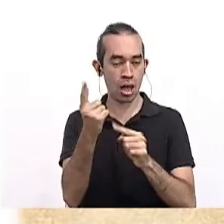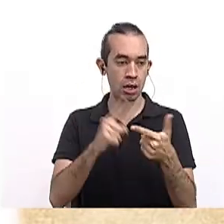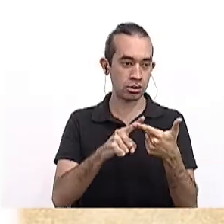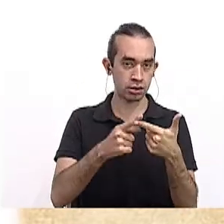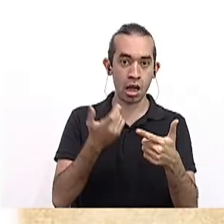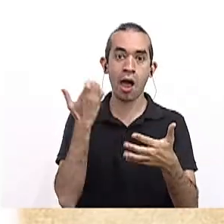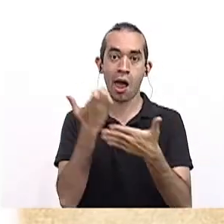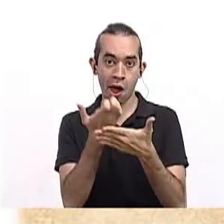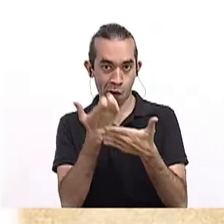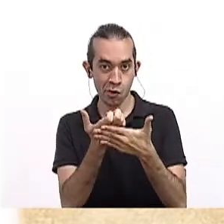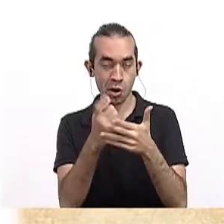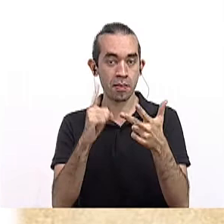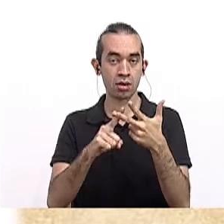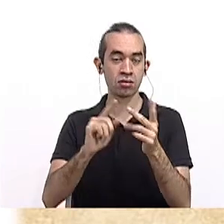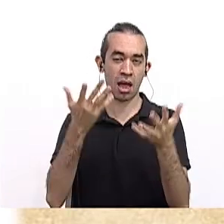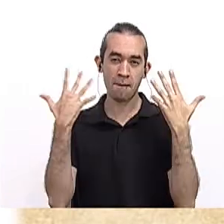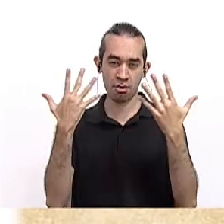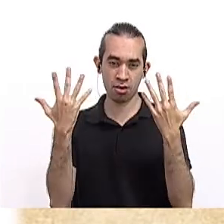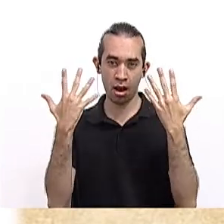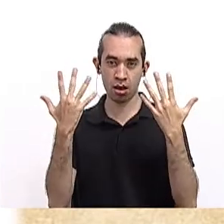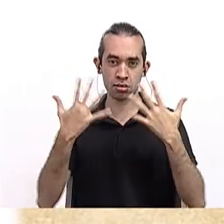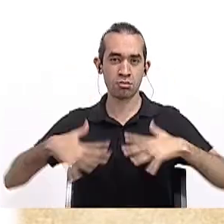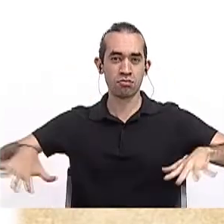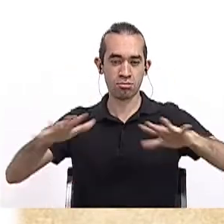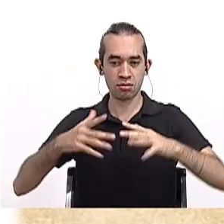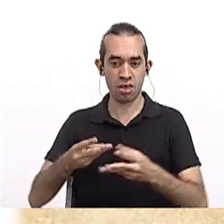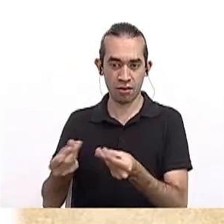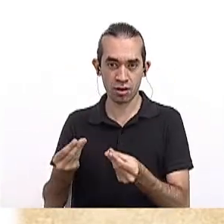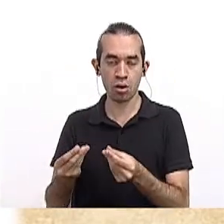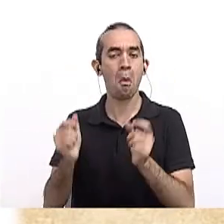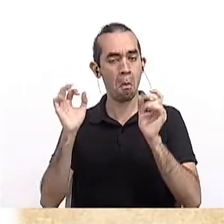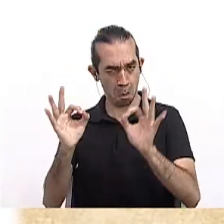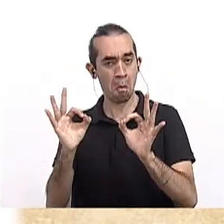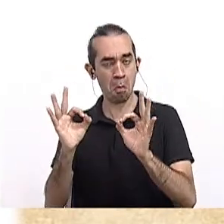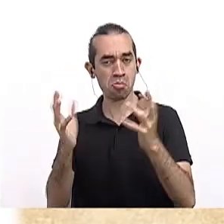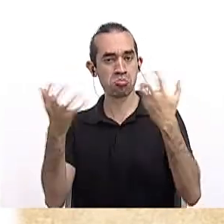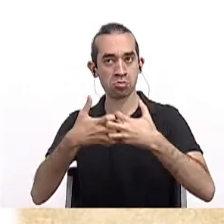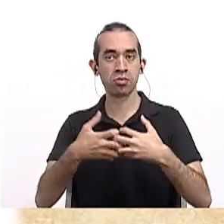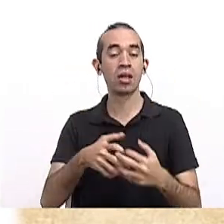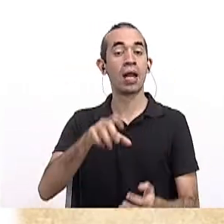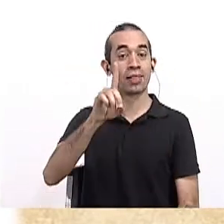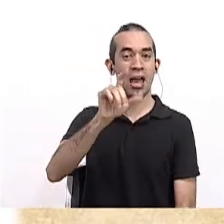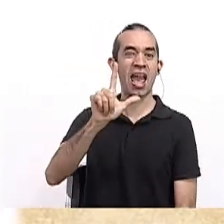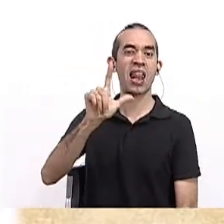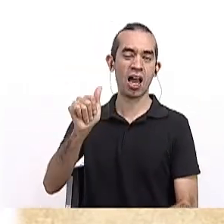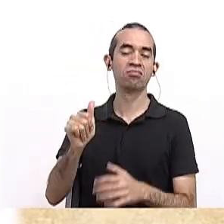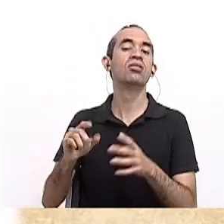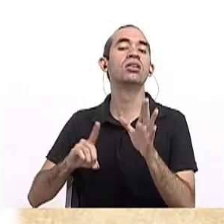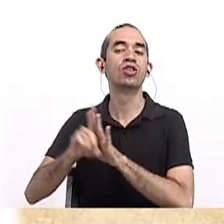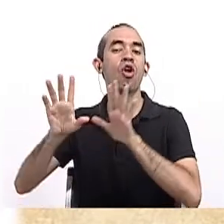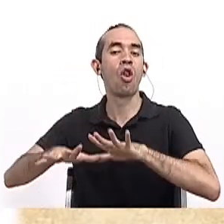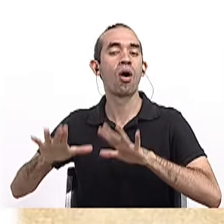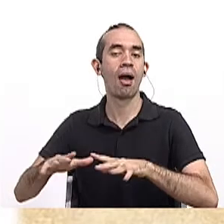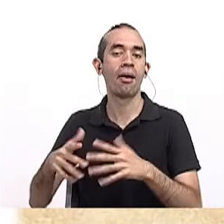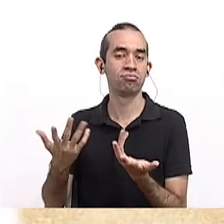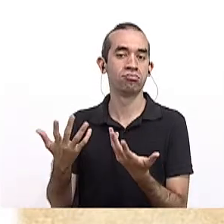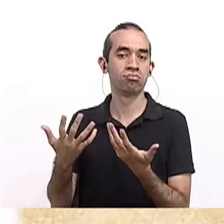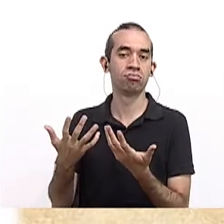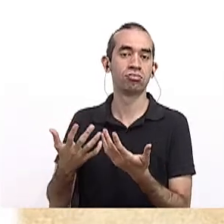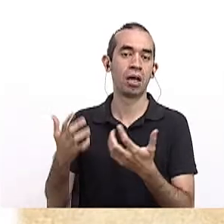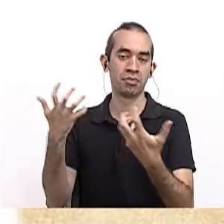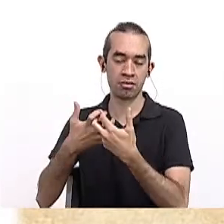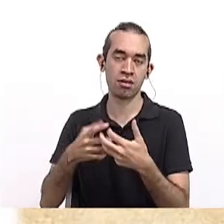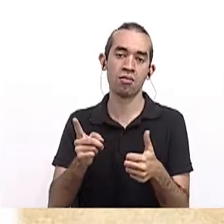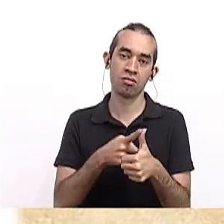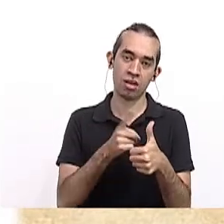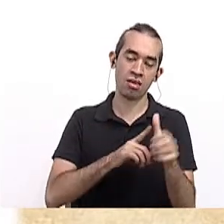económicos y ambientales que se dan en un territorio. El DLA integra el desarrollo sostenible, la resiliencia socioecológica y